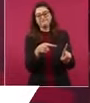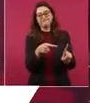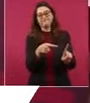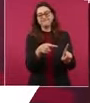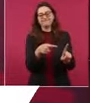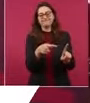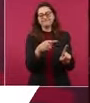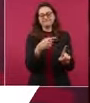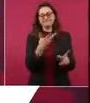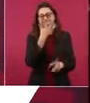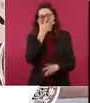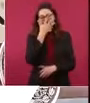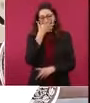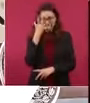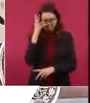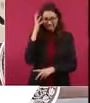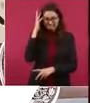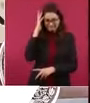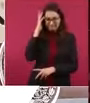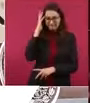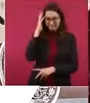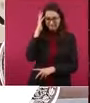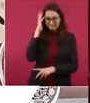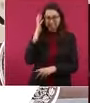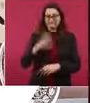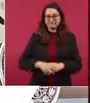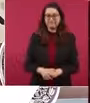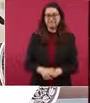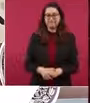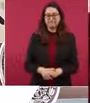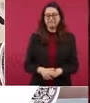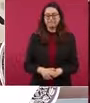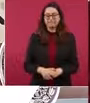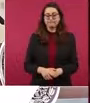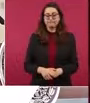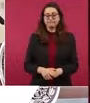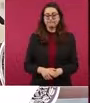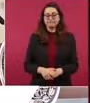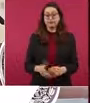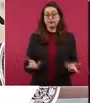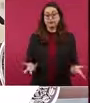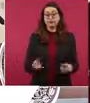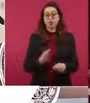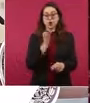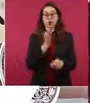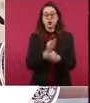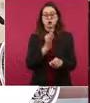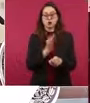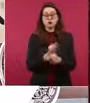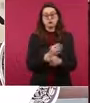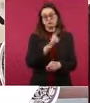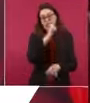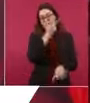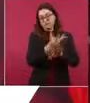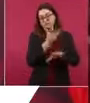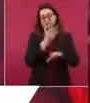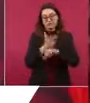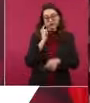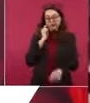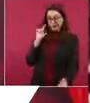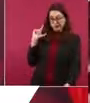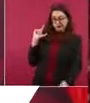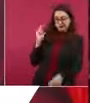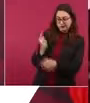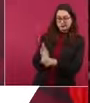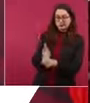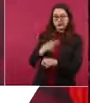una limpia, como lo planteó desde su toma de posición, y sin embargo reconoció que es tan grande el gobierno y requiere de